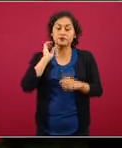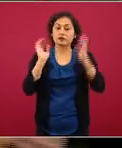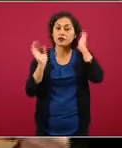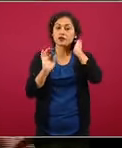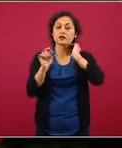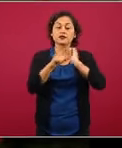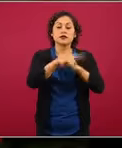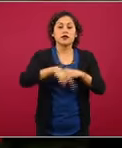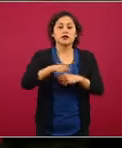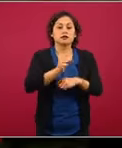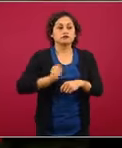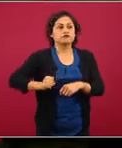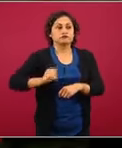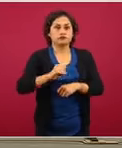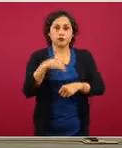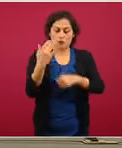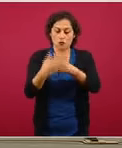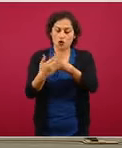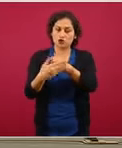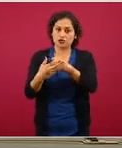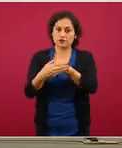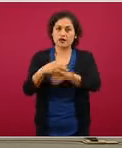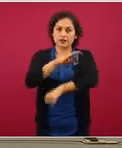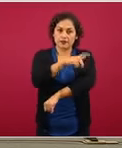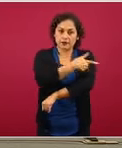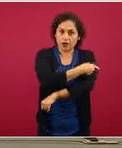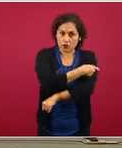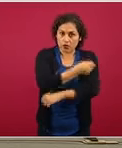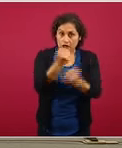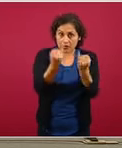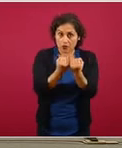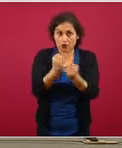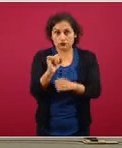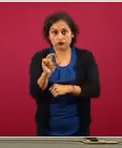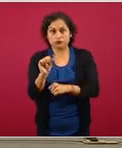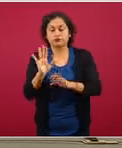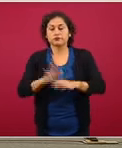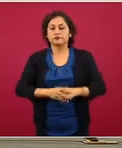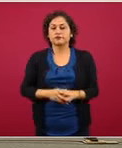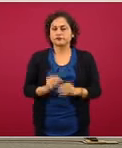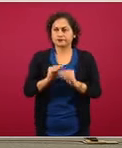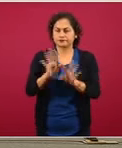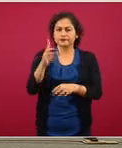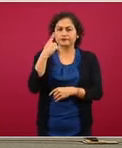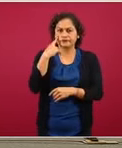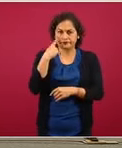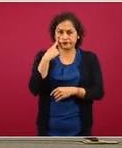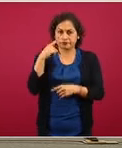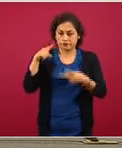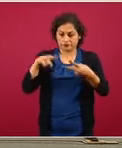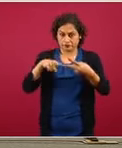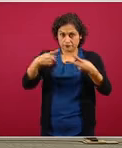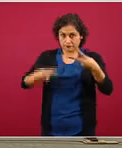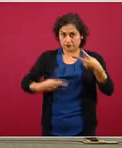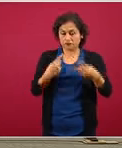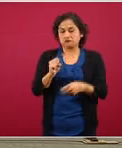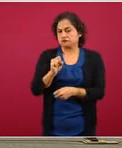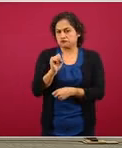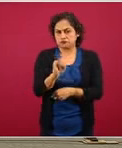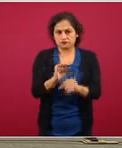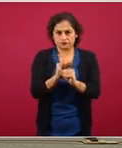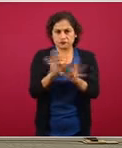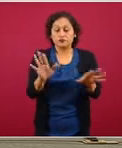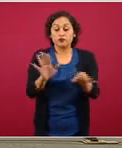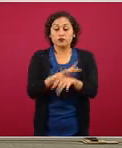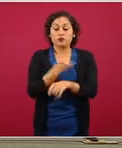Con las siguientes vacunas. Claro, mira, lo más seguro es que sí, sobre la segunda pregunta. ¿Por qué?